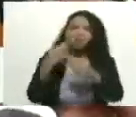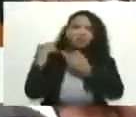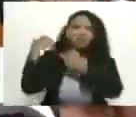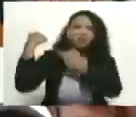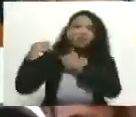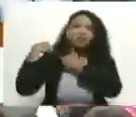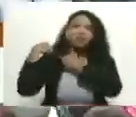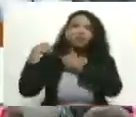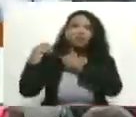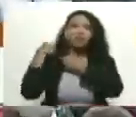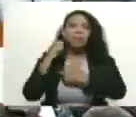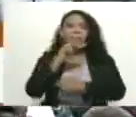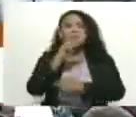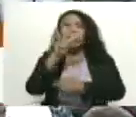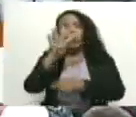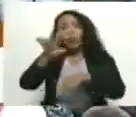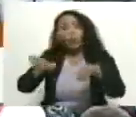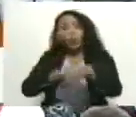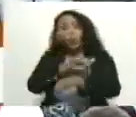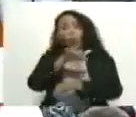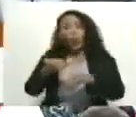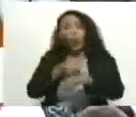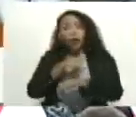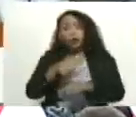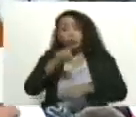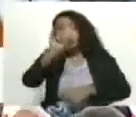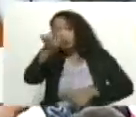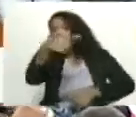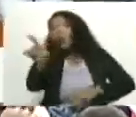Las 24 horas del día, ¿cierto o falso?